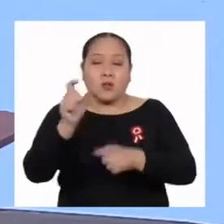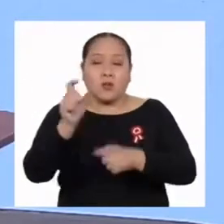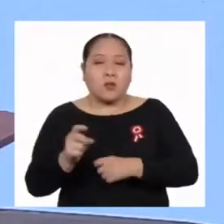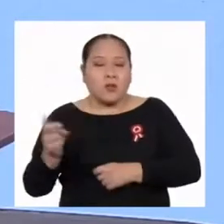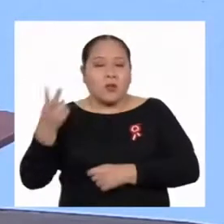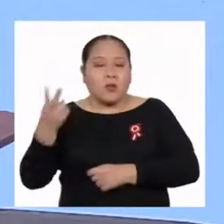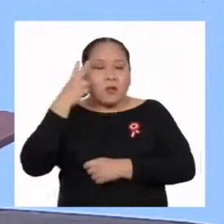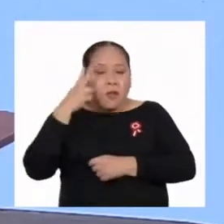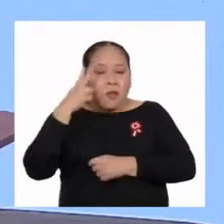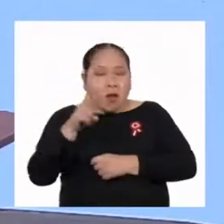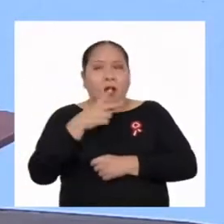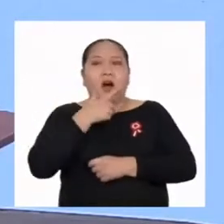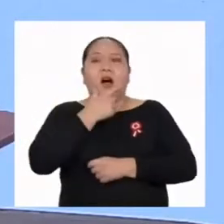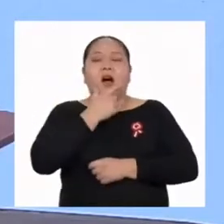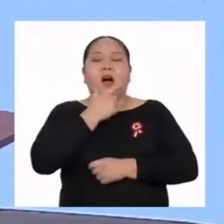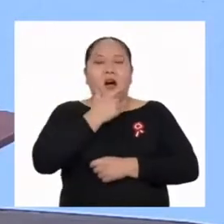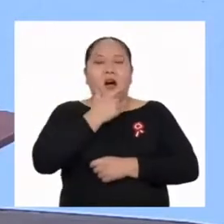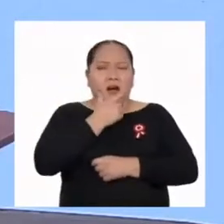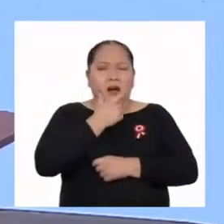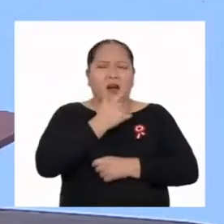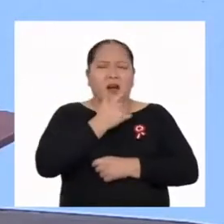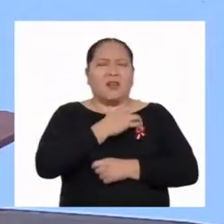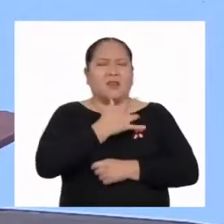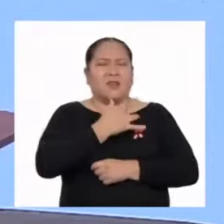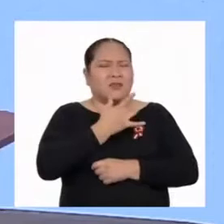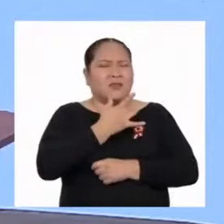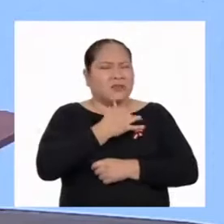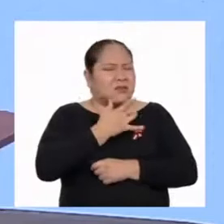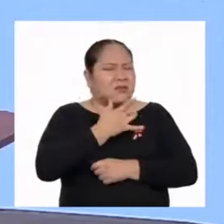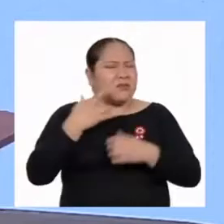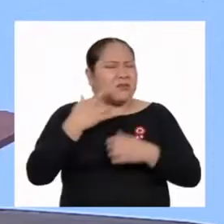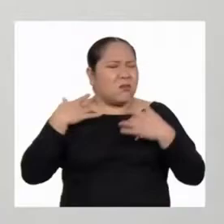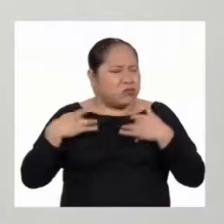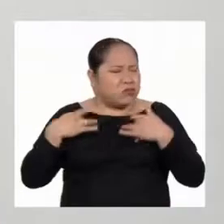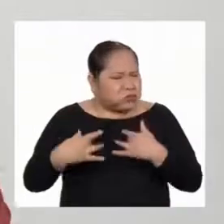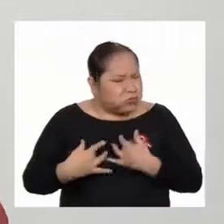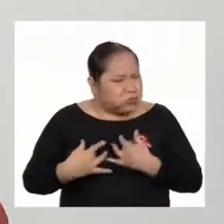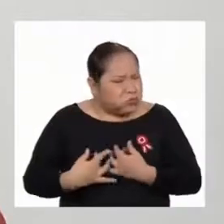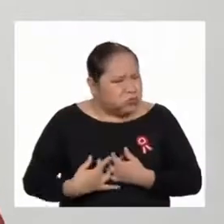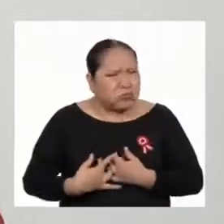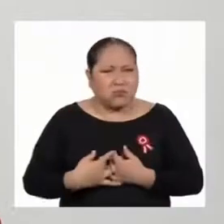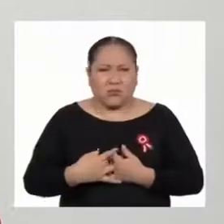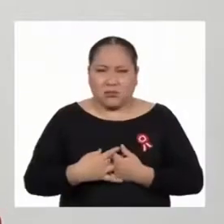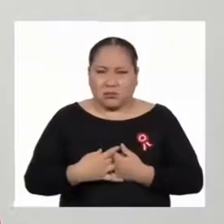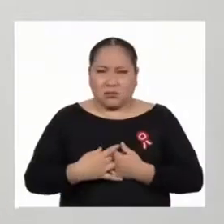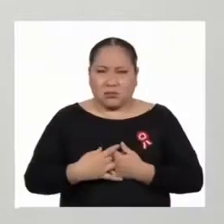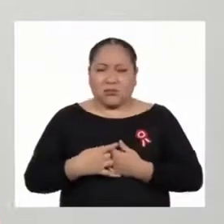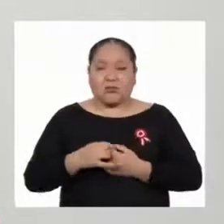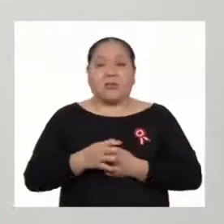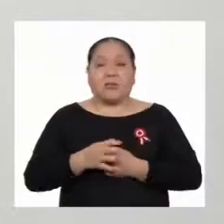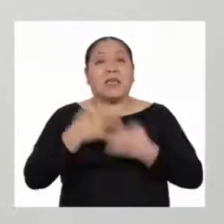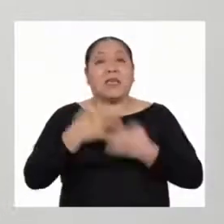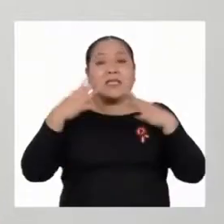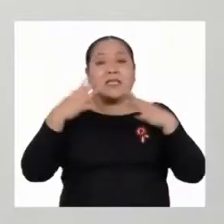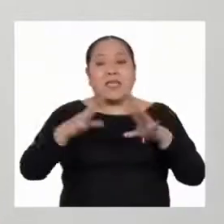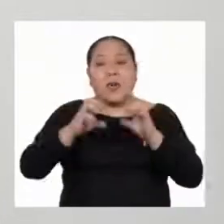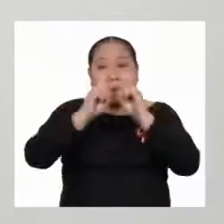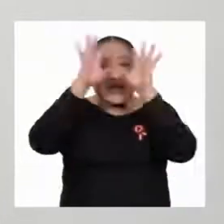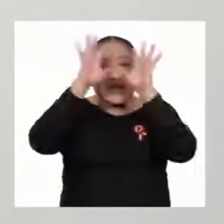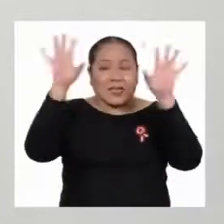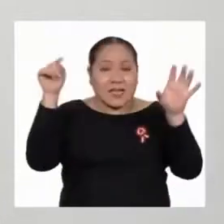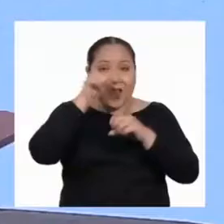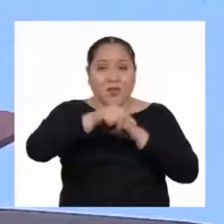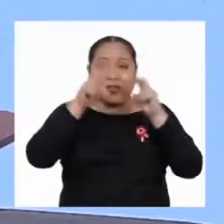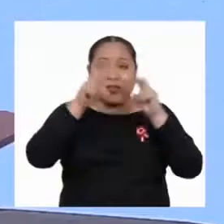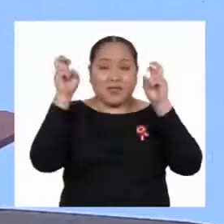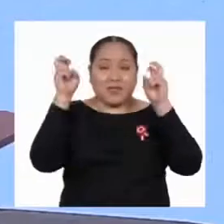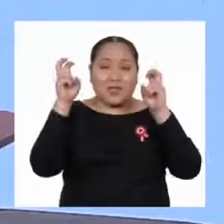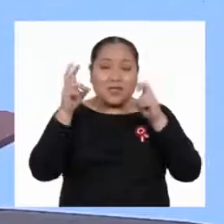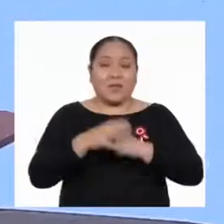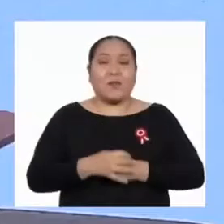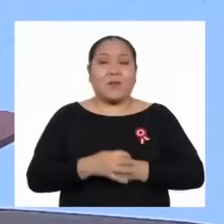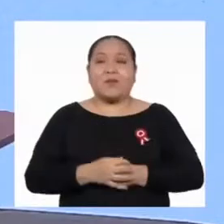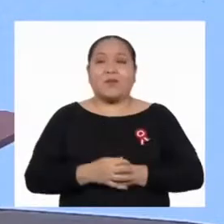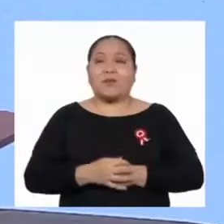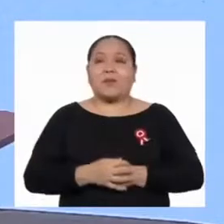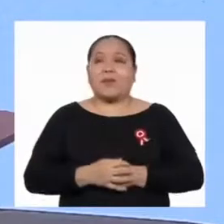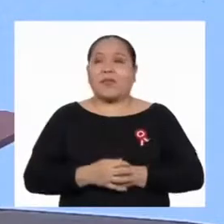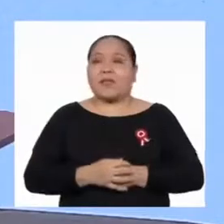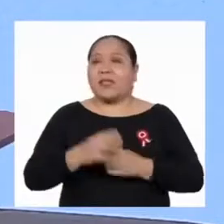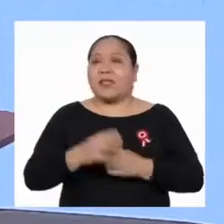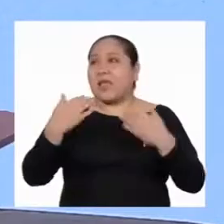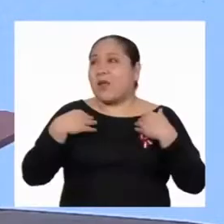cuenta de la tristeza que estaba provocando en los demás. Creo que ya tenemos mucha más claridad sobre el tema.